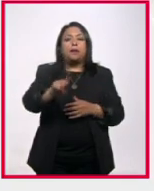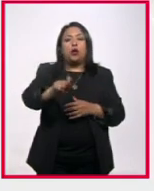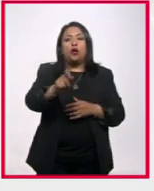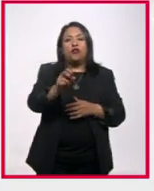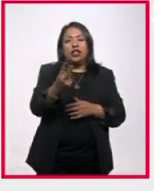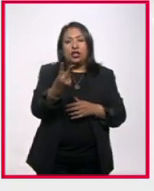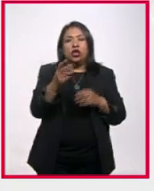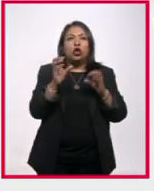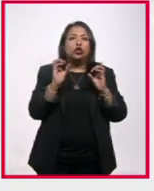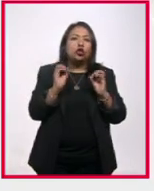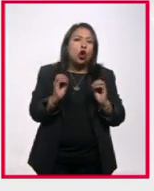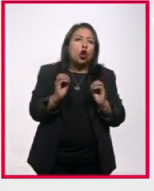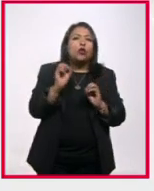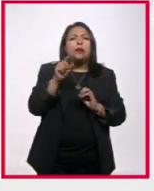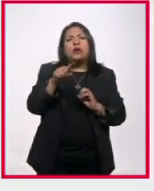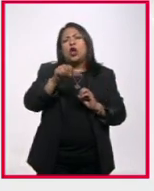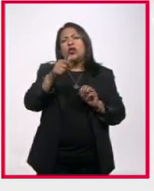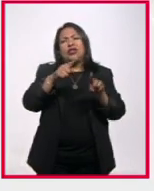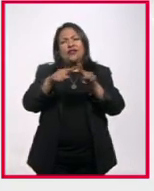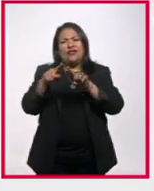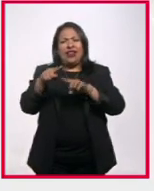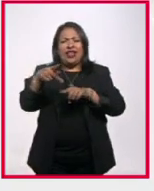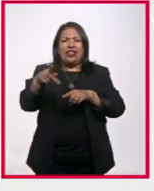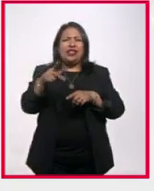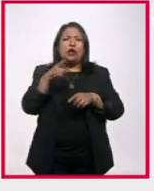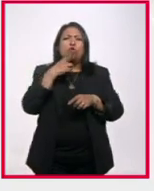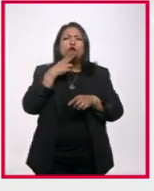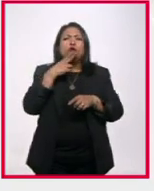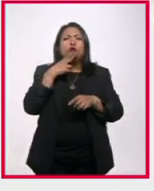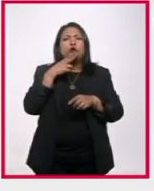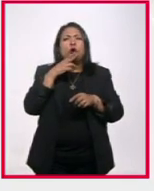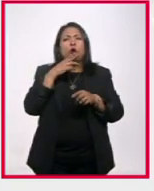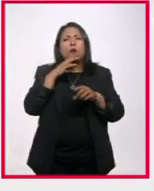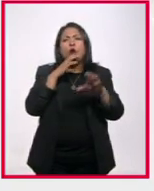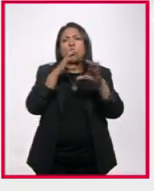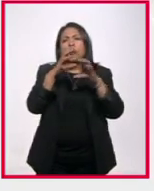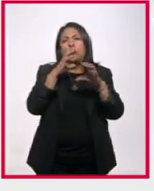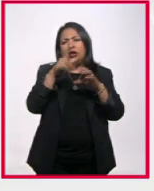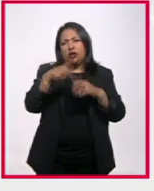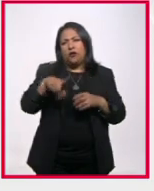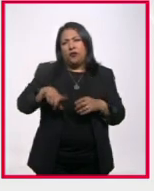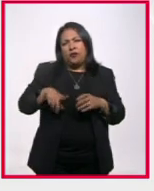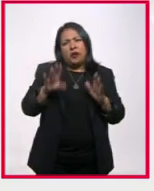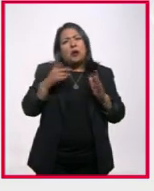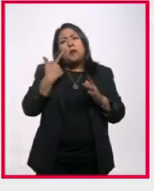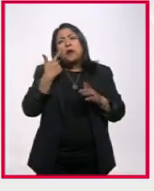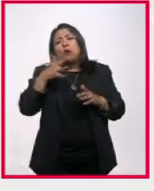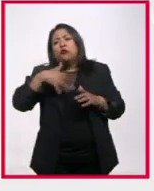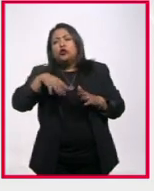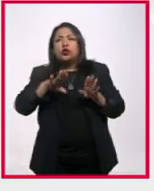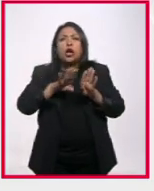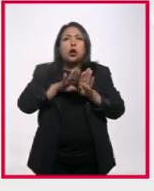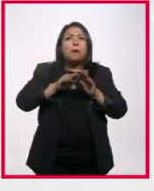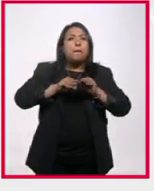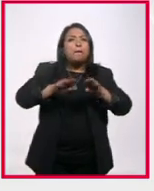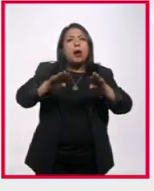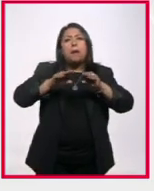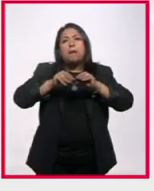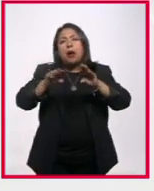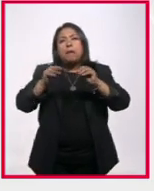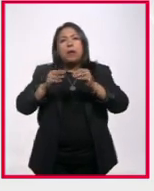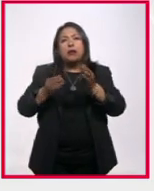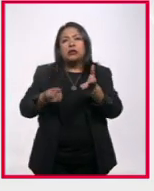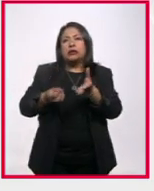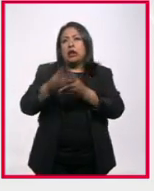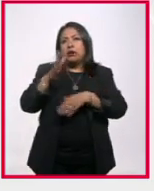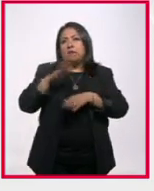22 o puede ser también en otros medios públicos y buscar vías para que empiecen a salir